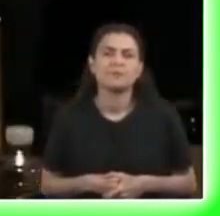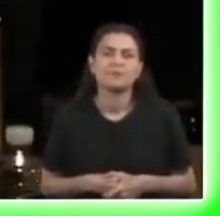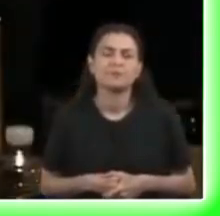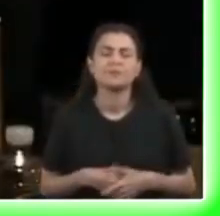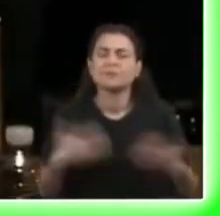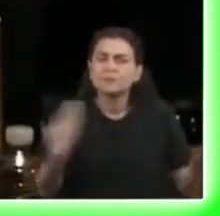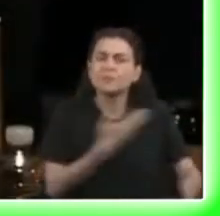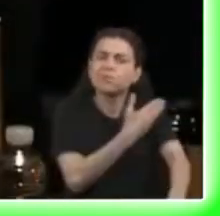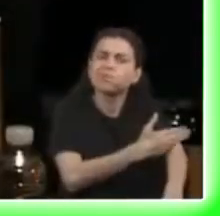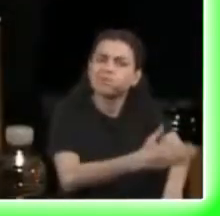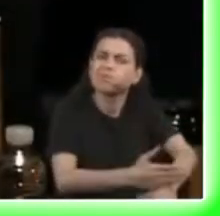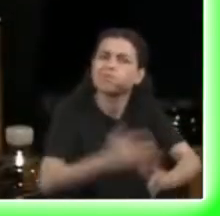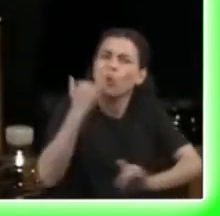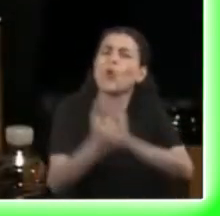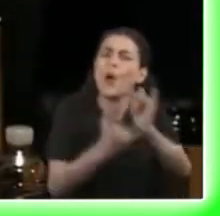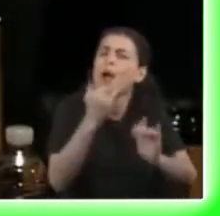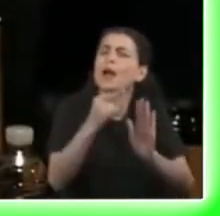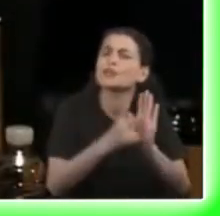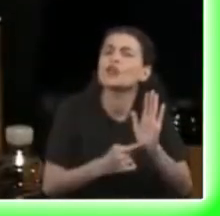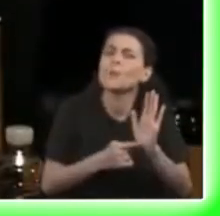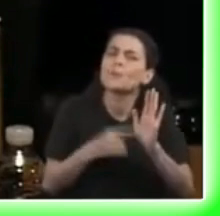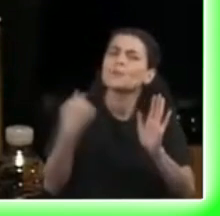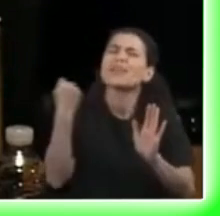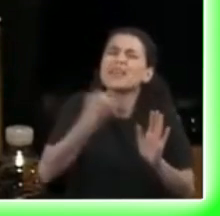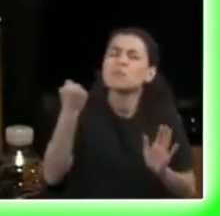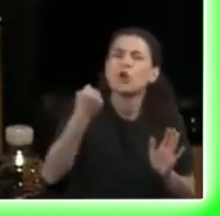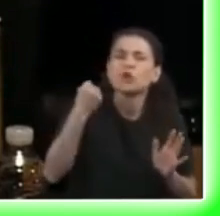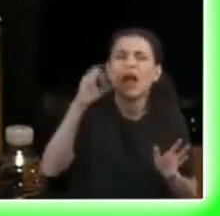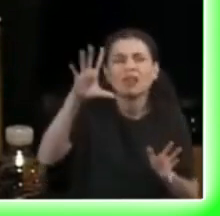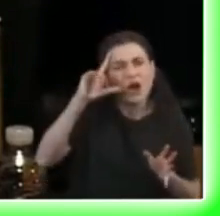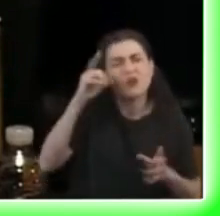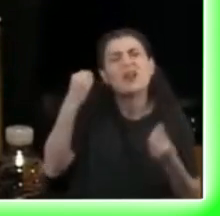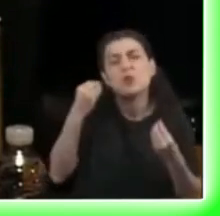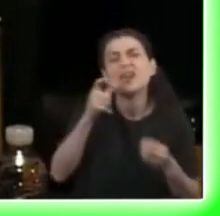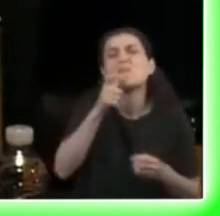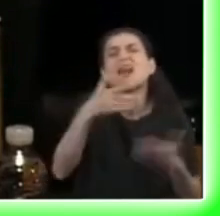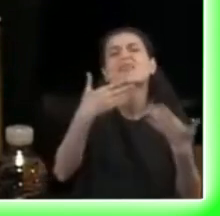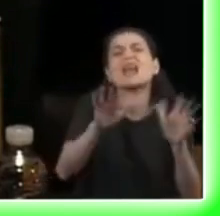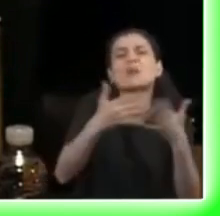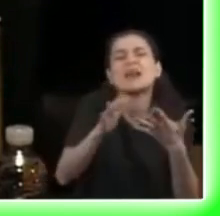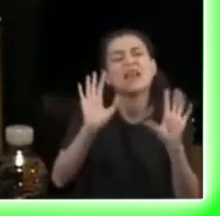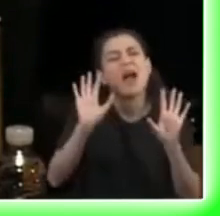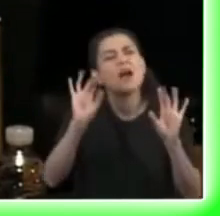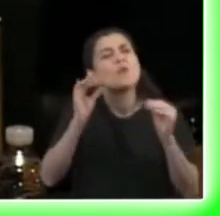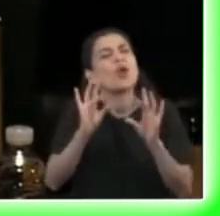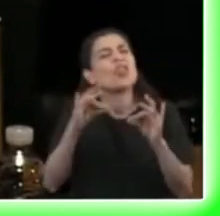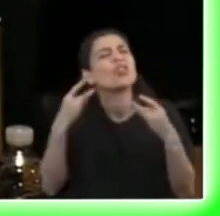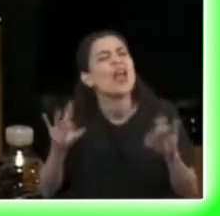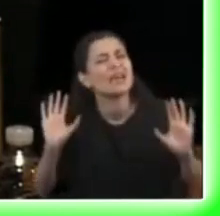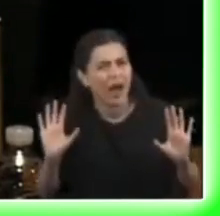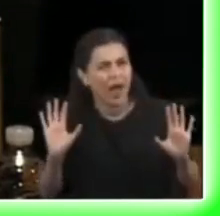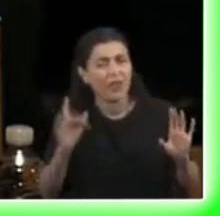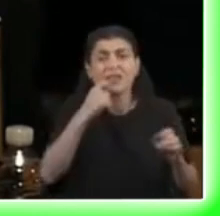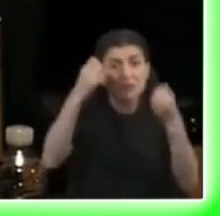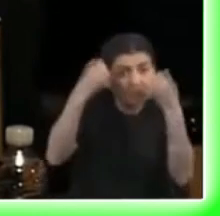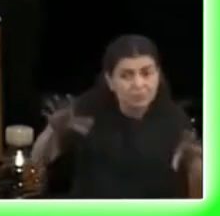Todo esto no es otra cosa que un gran recordatorio de lo frágil que es la libertad y de las consecuencias de perderla. Hay que